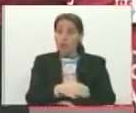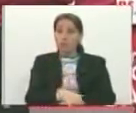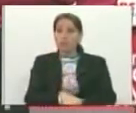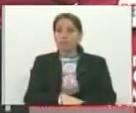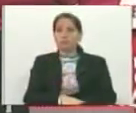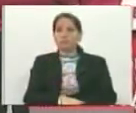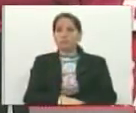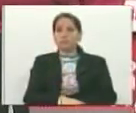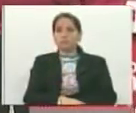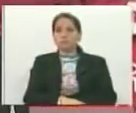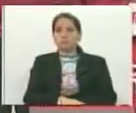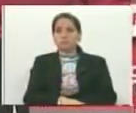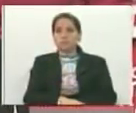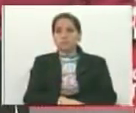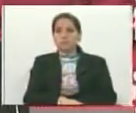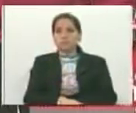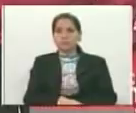ya va.